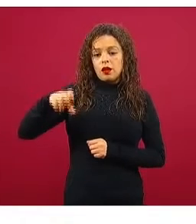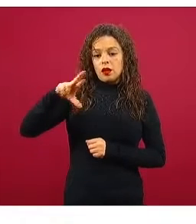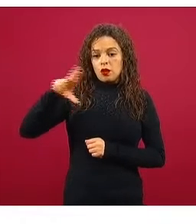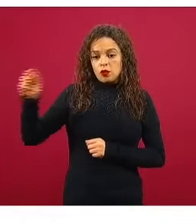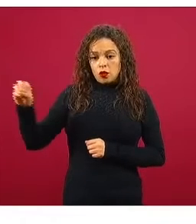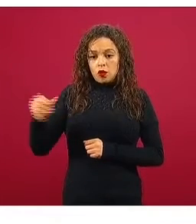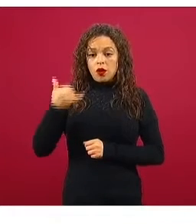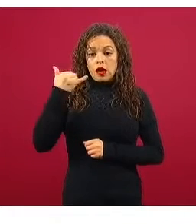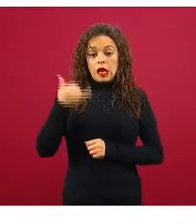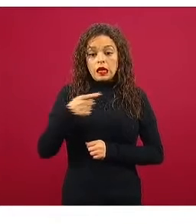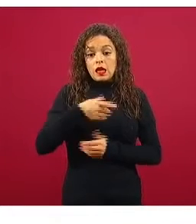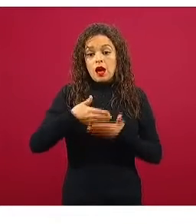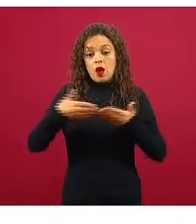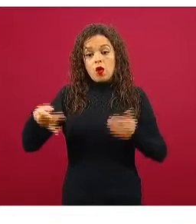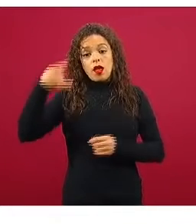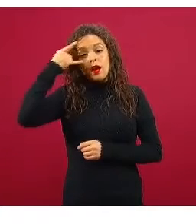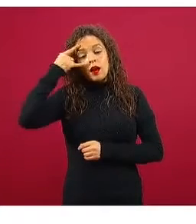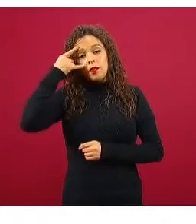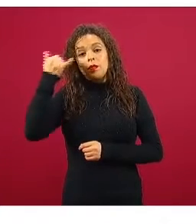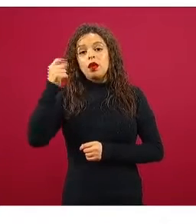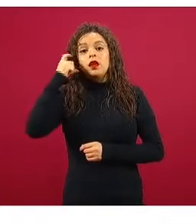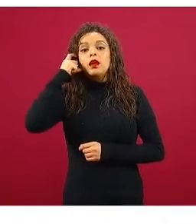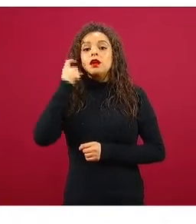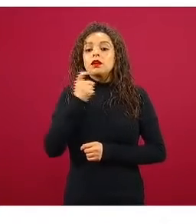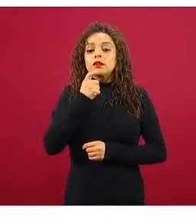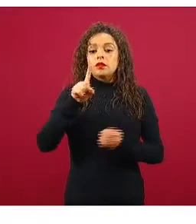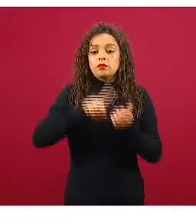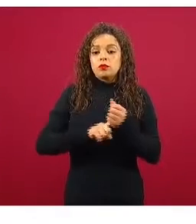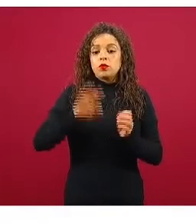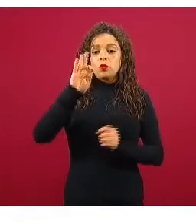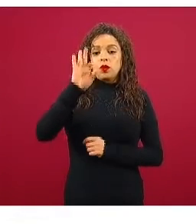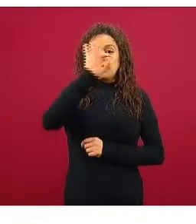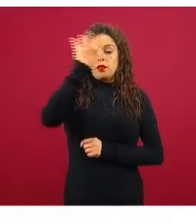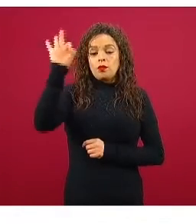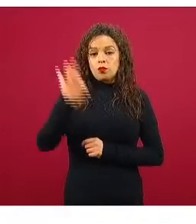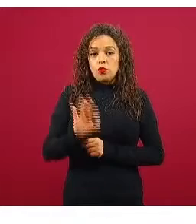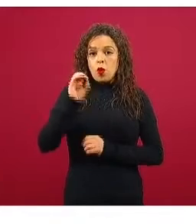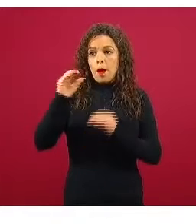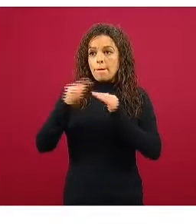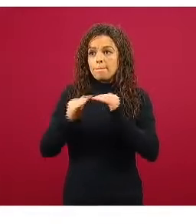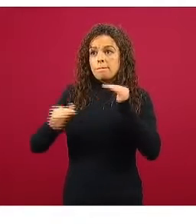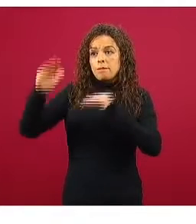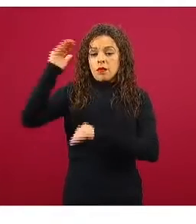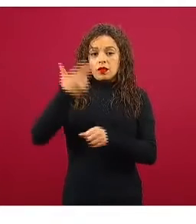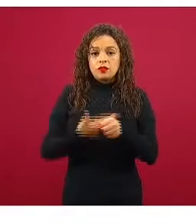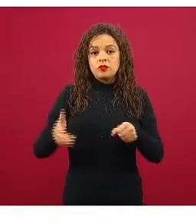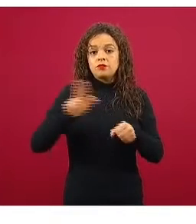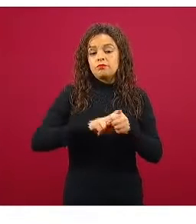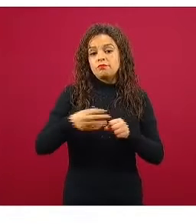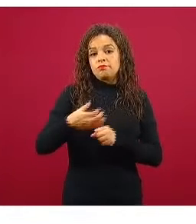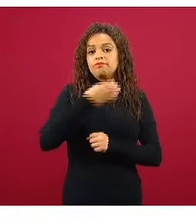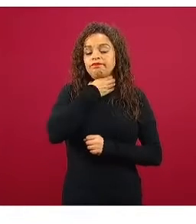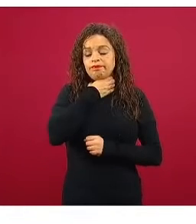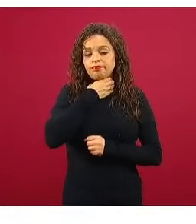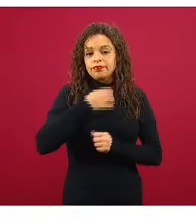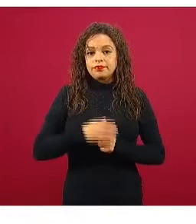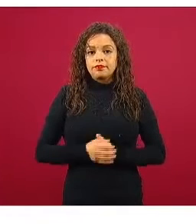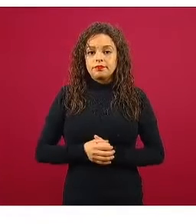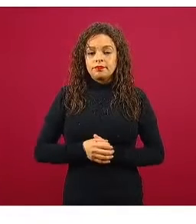suma Campeche y Guerrero con 40% o más de ocupación. Lógicamente destaca la Ciudad de México